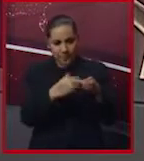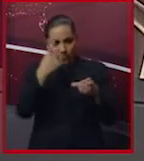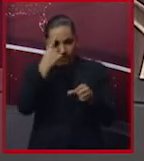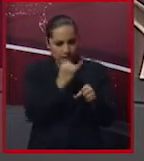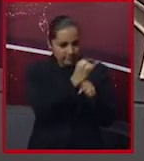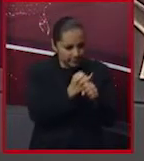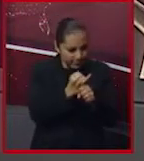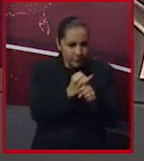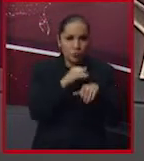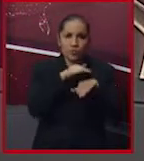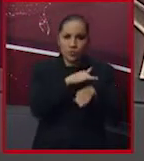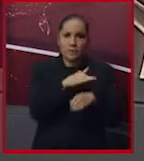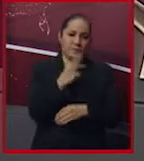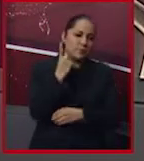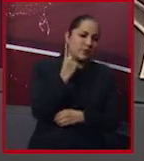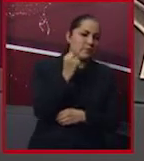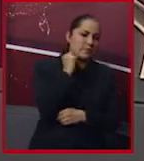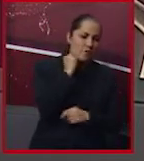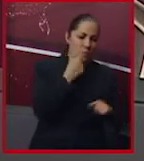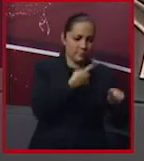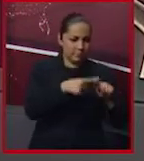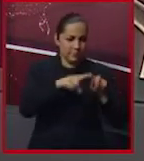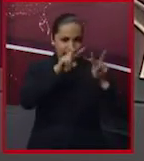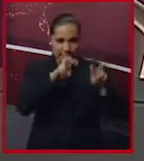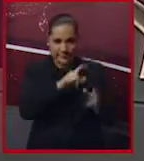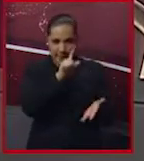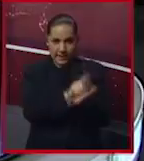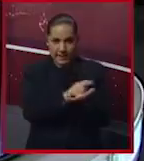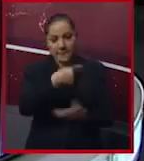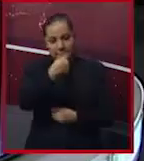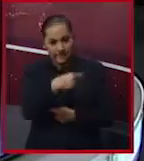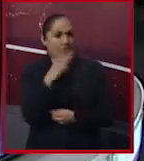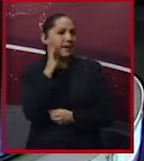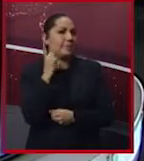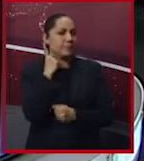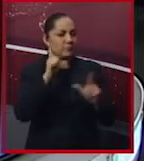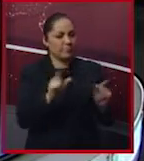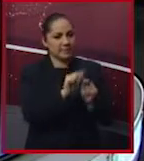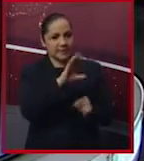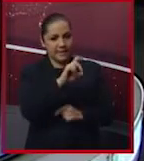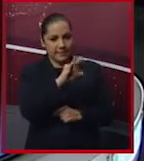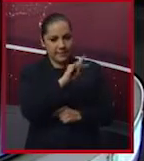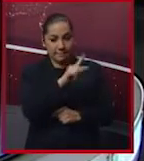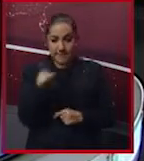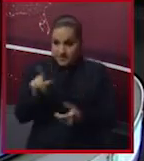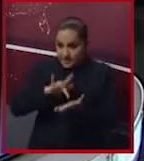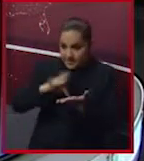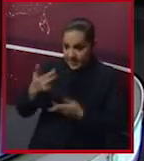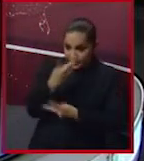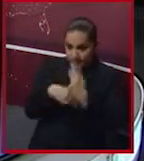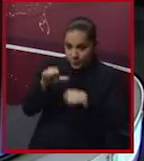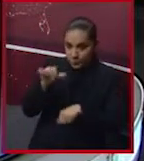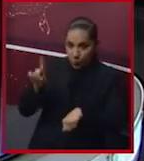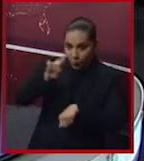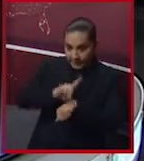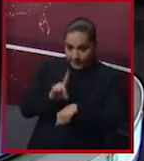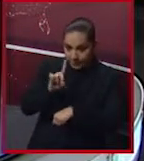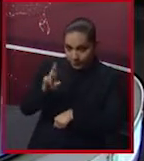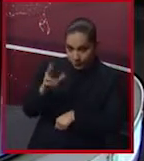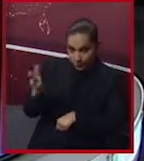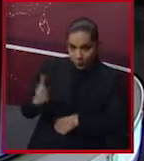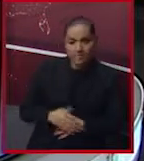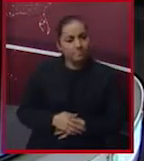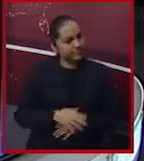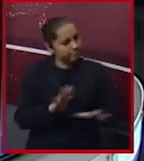Derecho e Investigaciones Parlamentarias, el CEDIP, de esta Cámara de Diputados. Doctor, muchas gracias por estar con nosotros aquí en Noticias del Congreso. Mucho gusto en saludarlo y a